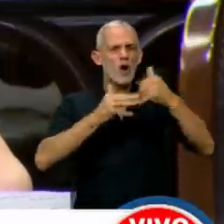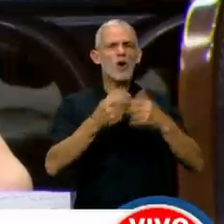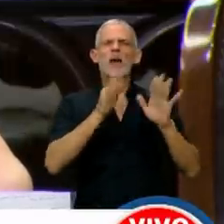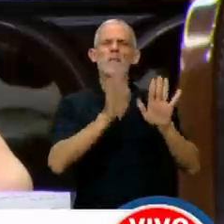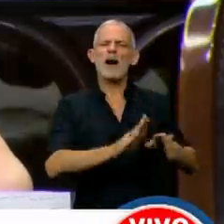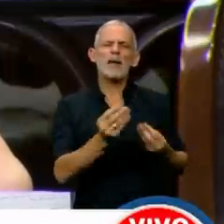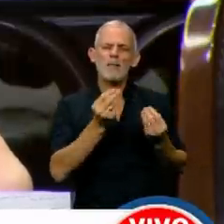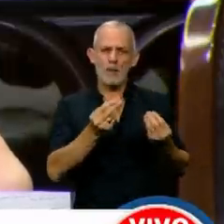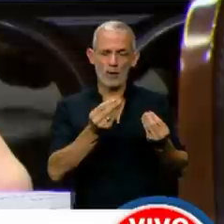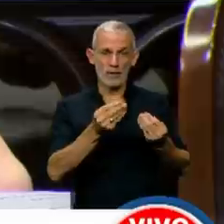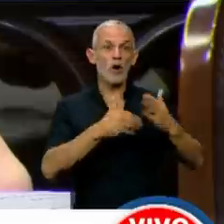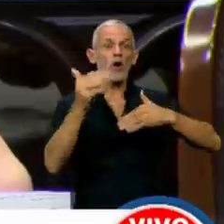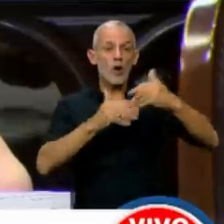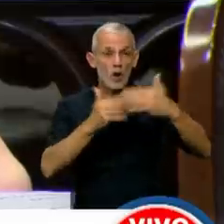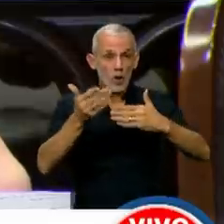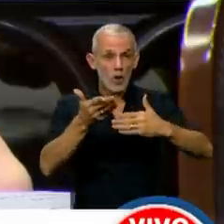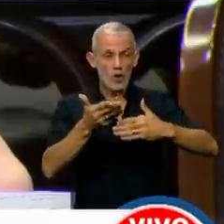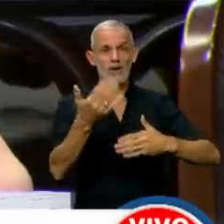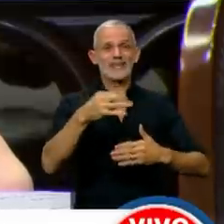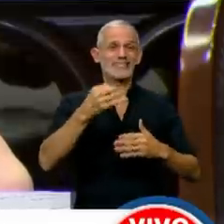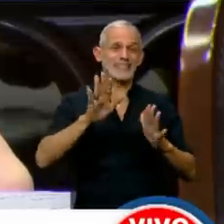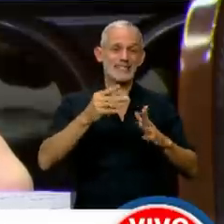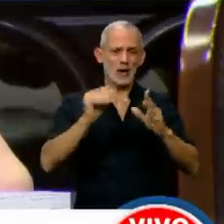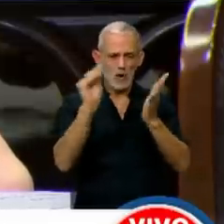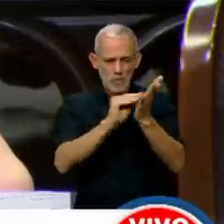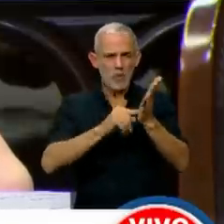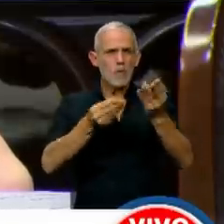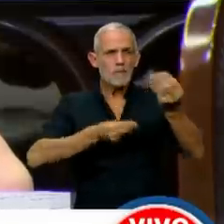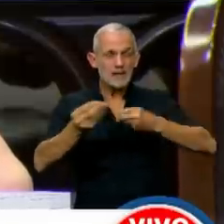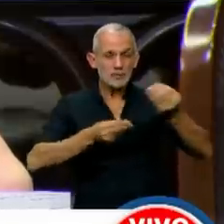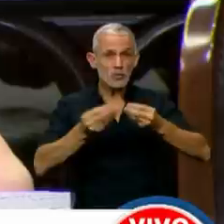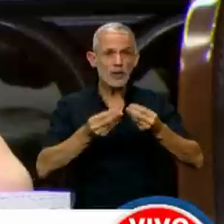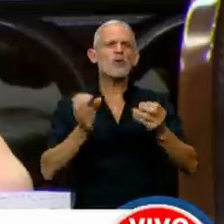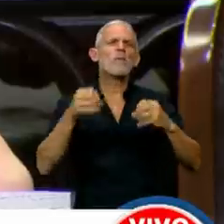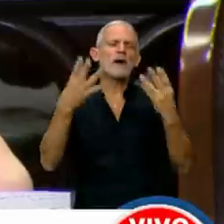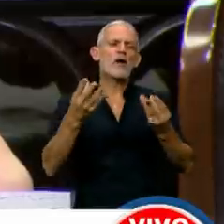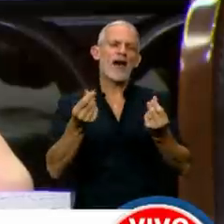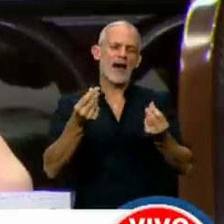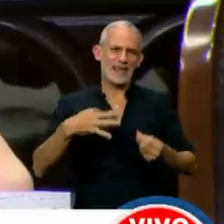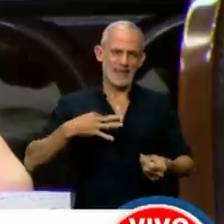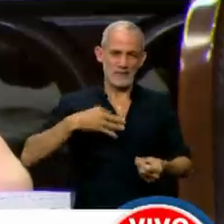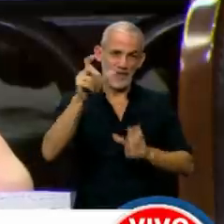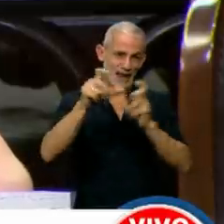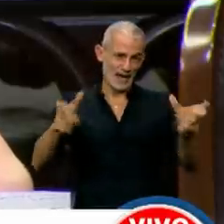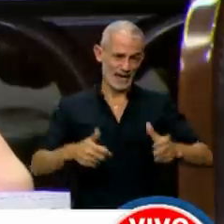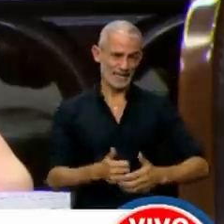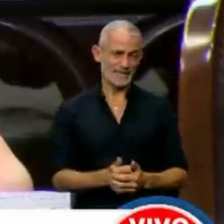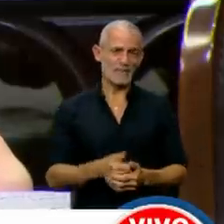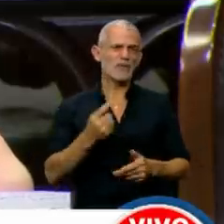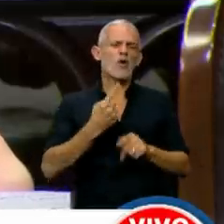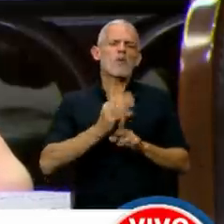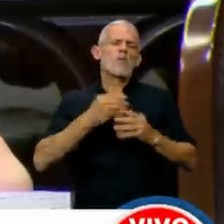paralizadas porque las obras que están previstas en este presupuesto son para mejorar la calidad de vida de la gente y no